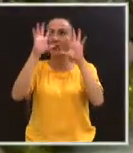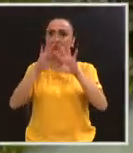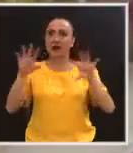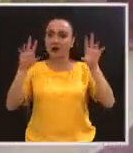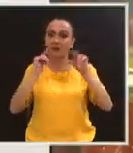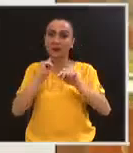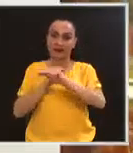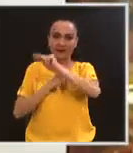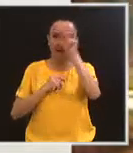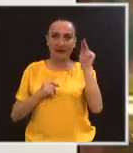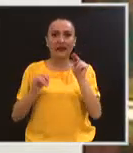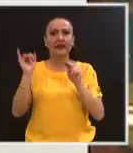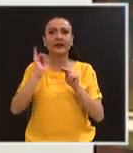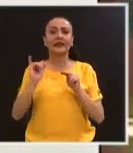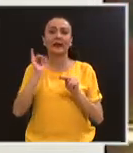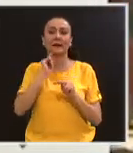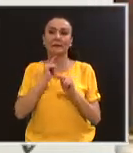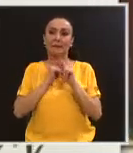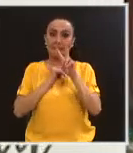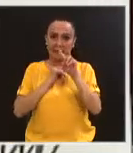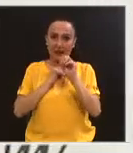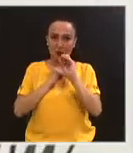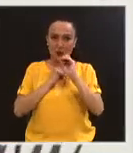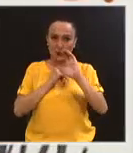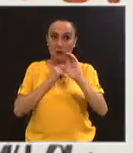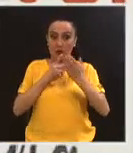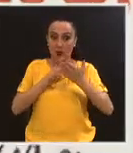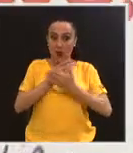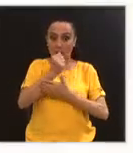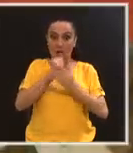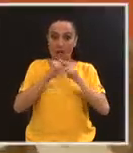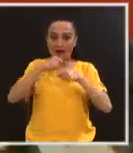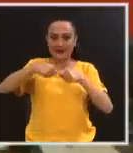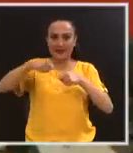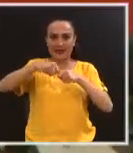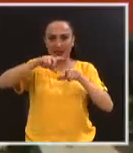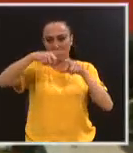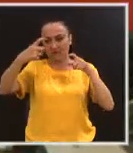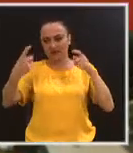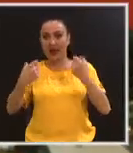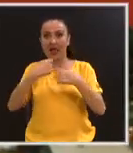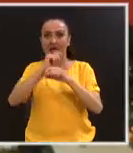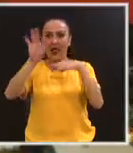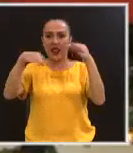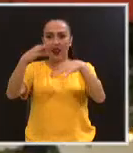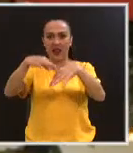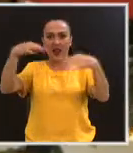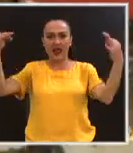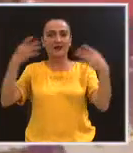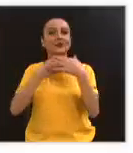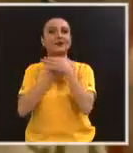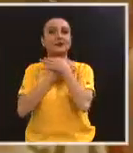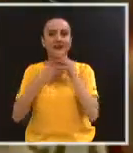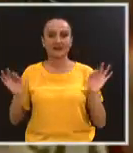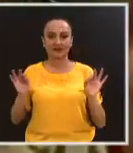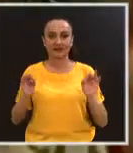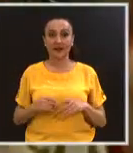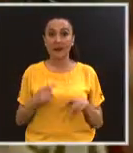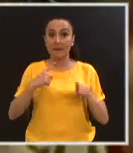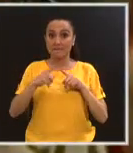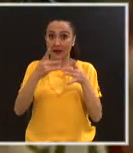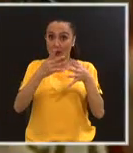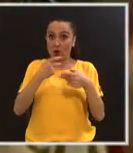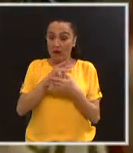navideña y además hasta el 20 de octubre por la compra de Cintas le confeccionarán sus lazos totalmente gratis para